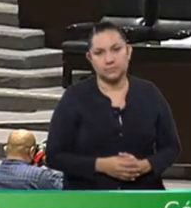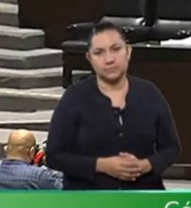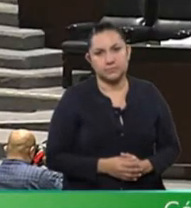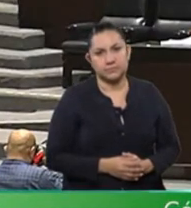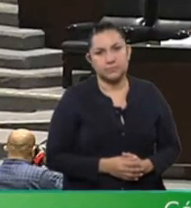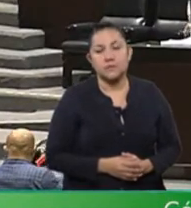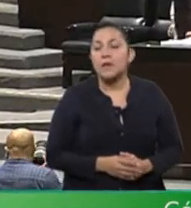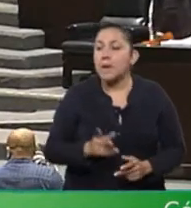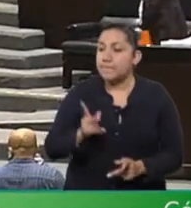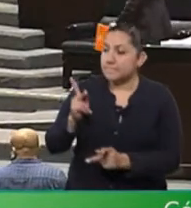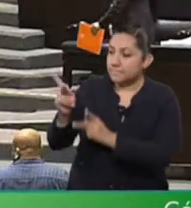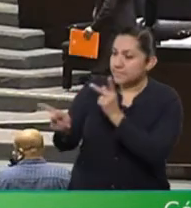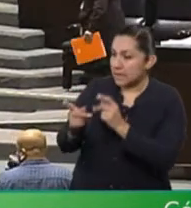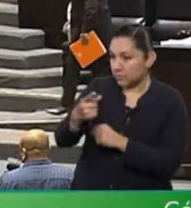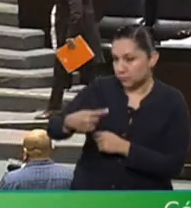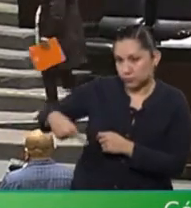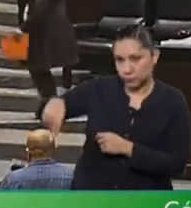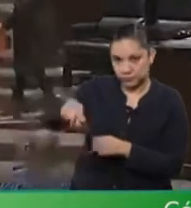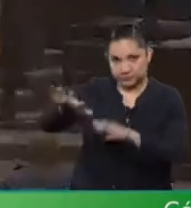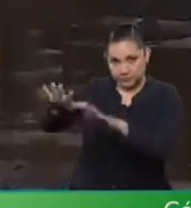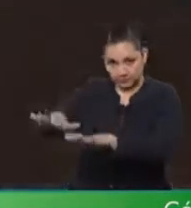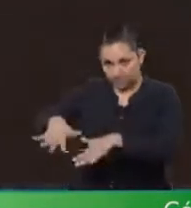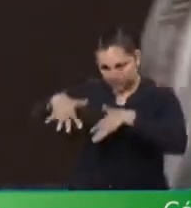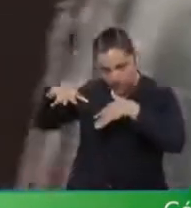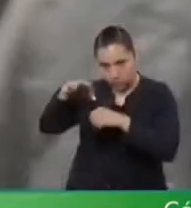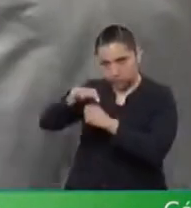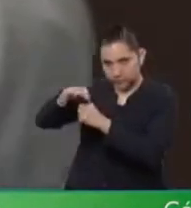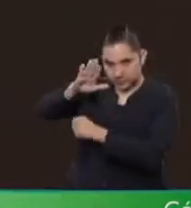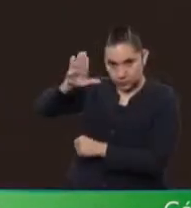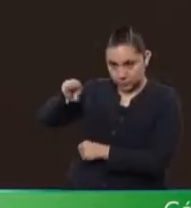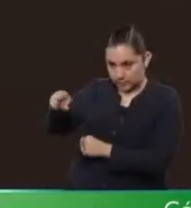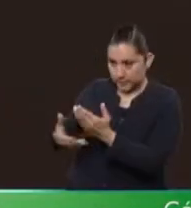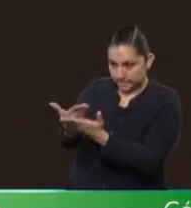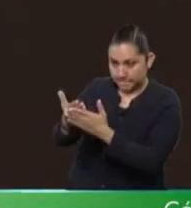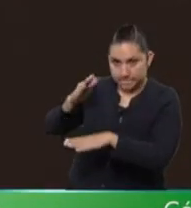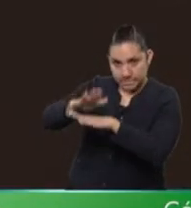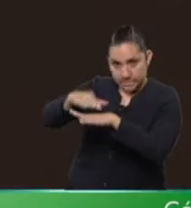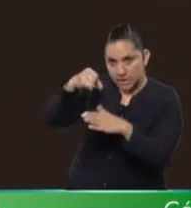En votación económica se pregunta si se admite a discusión. Las diputadas y los diputados que estén